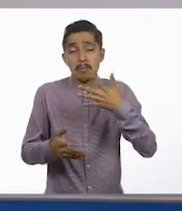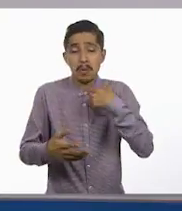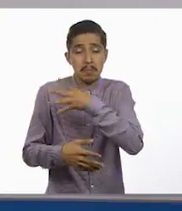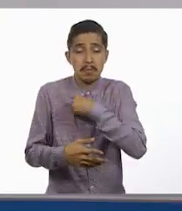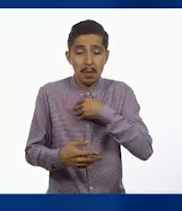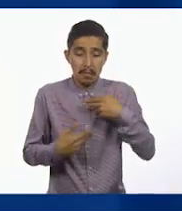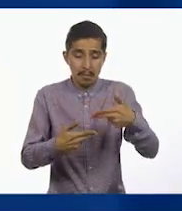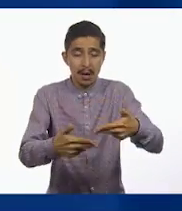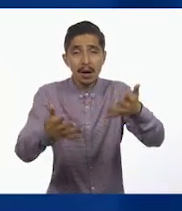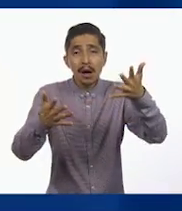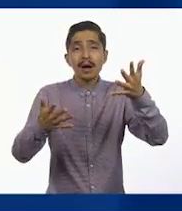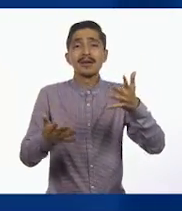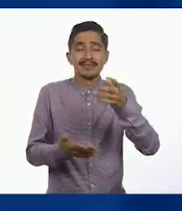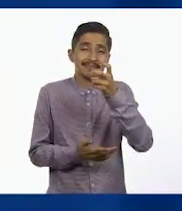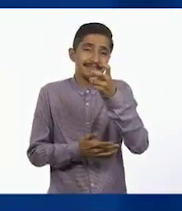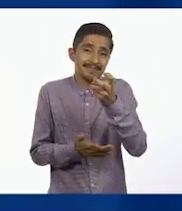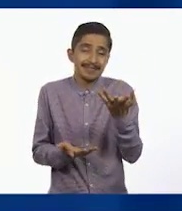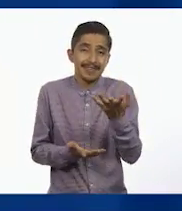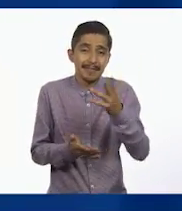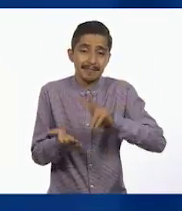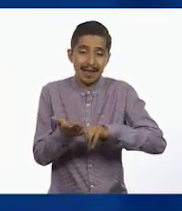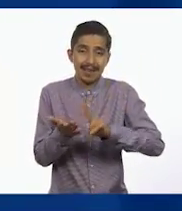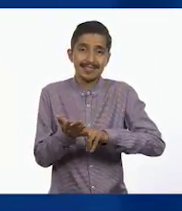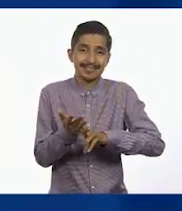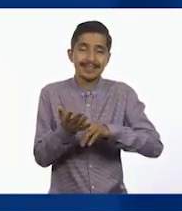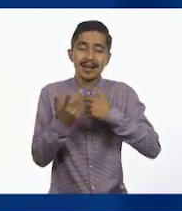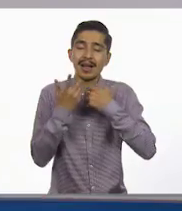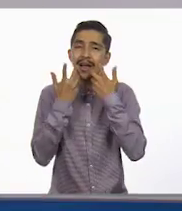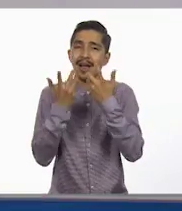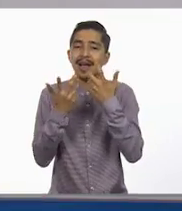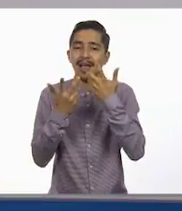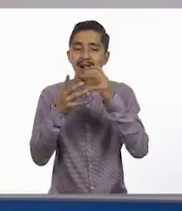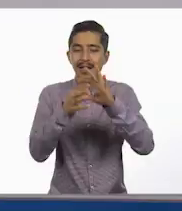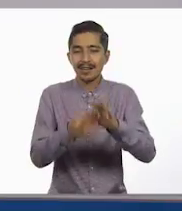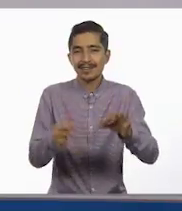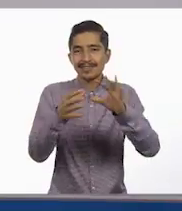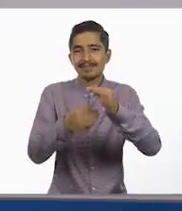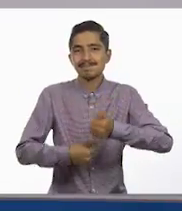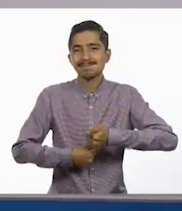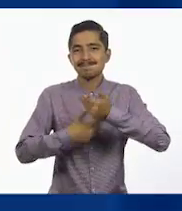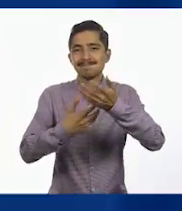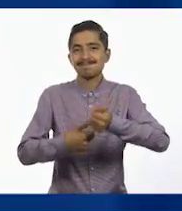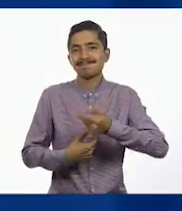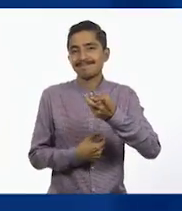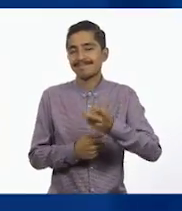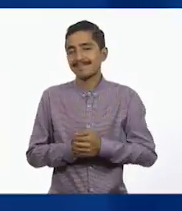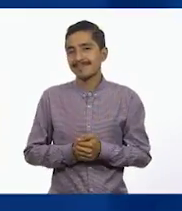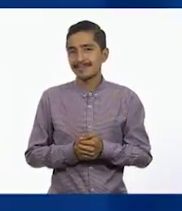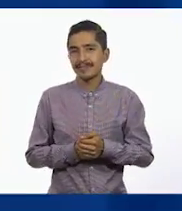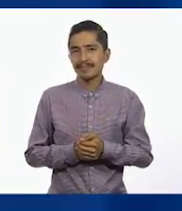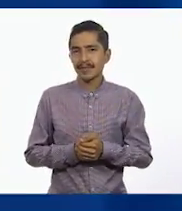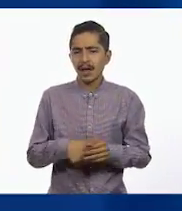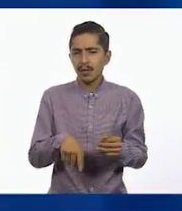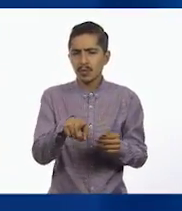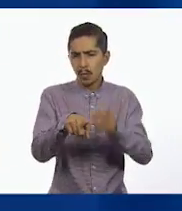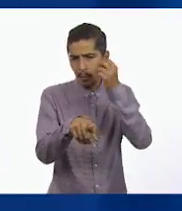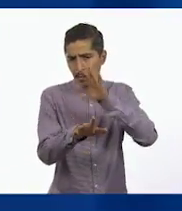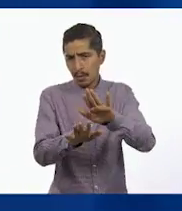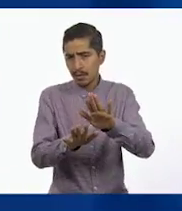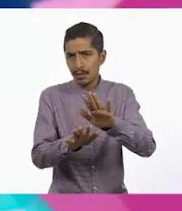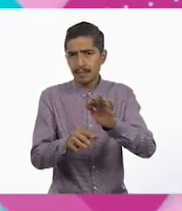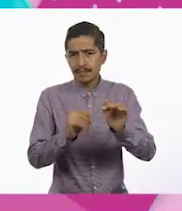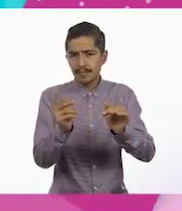cuando vaya creciendo sea la primera cosa valiosa que quiero narrar. qué magia, qué bonito. Pues desde tu punto de vista, a ver,